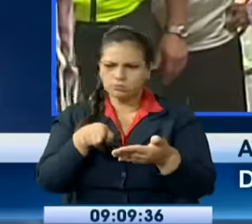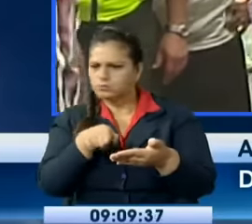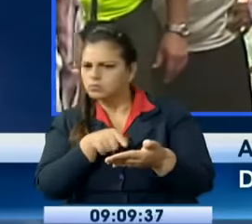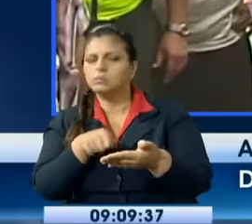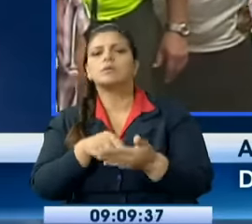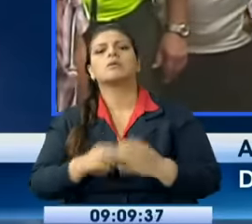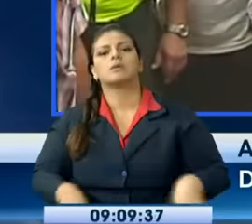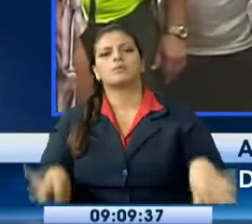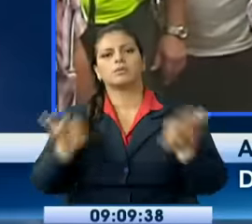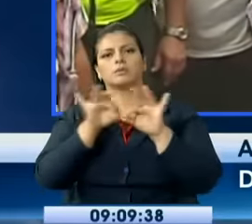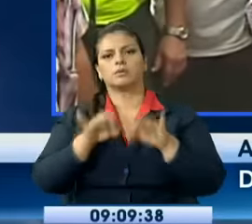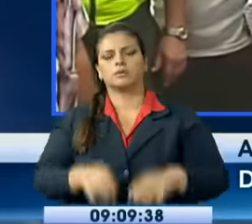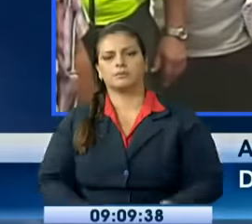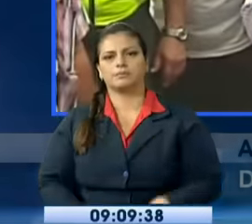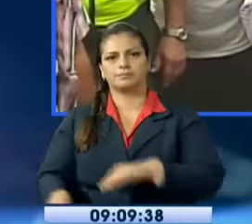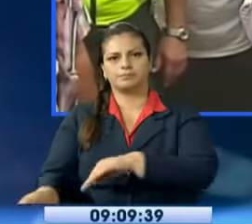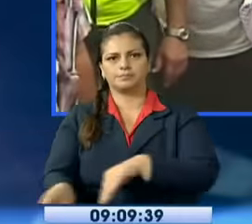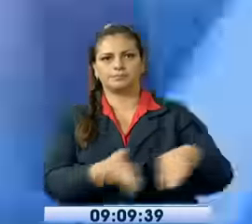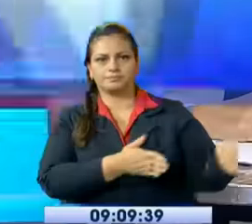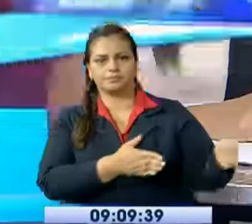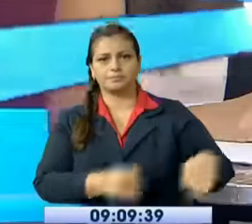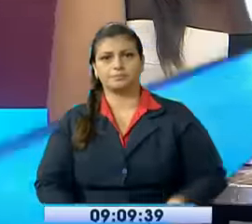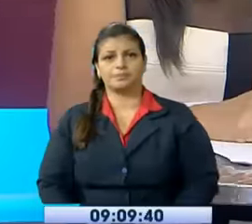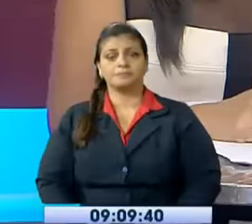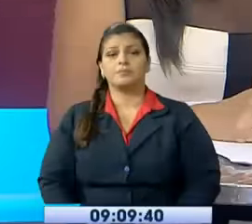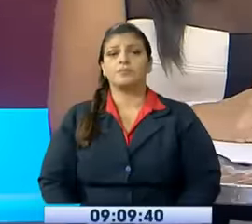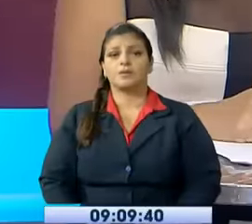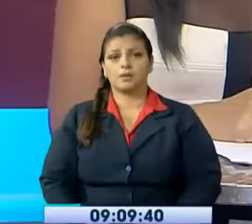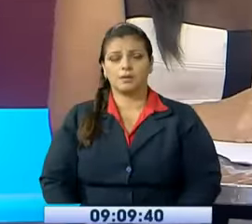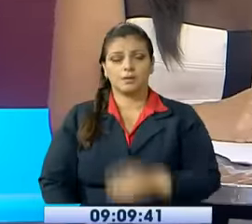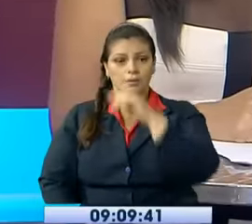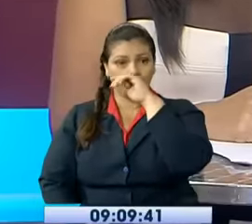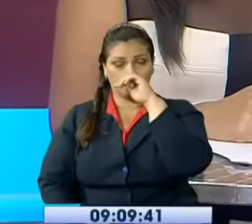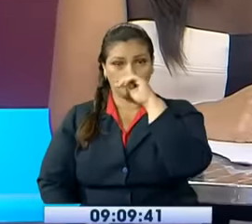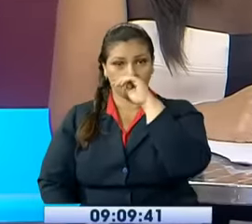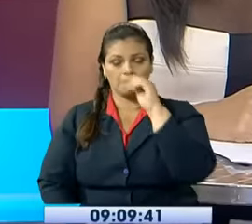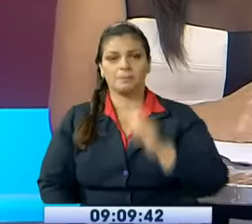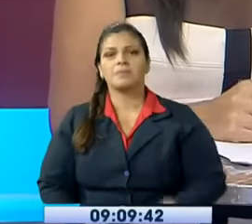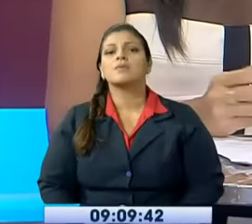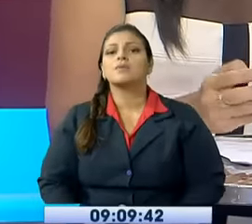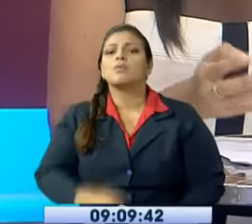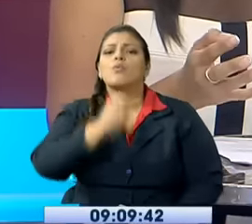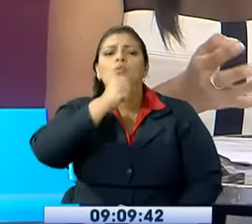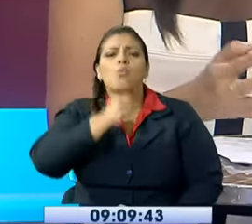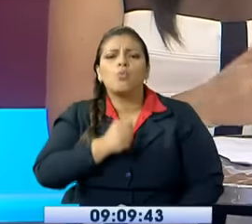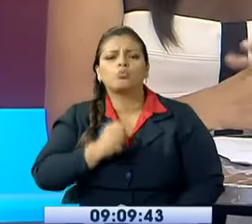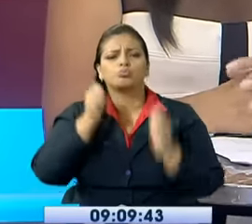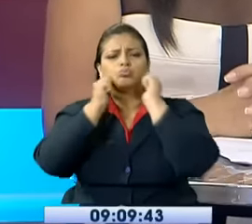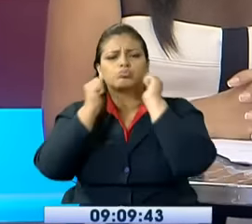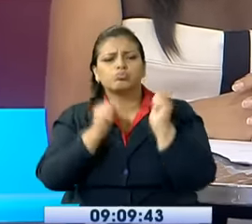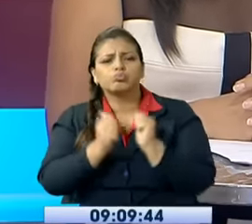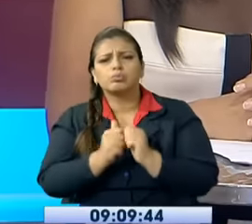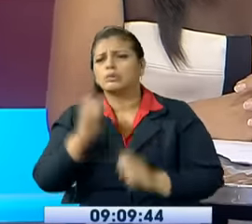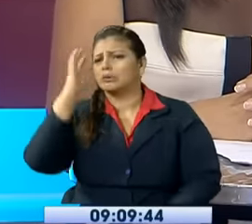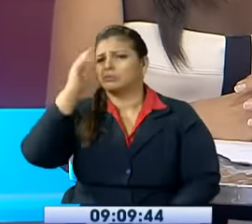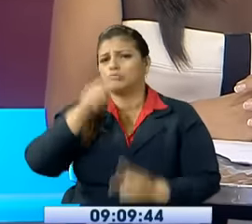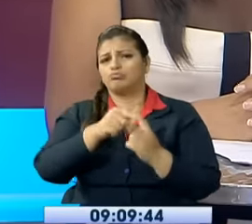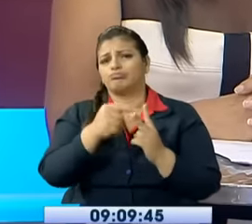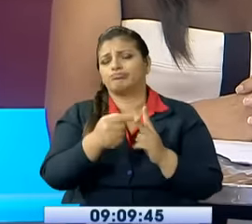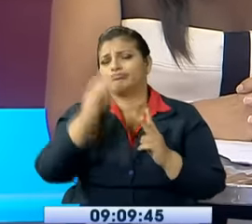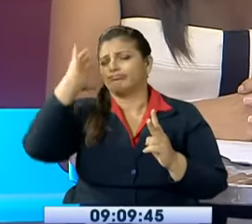adelante contigo. Un adolescente lleva desaparecido más de una semana y sus abuelos lo buscan de manera desesperada. Están